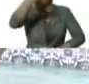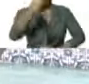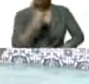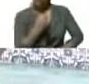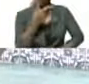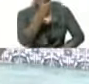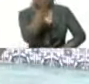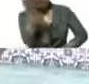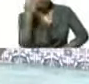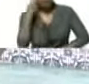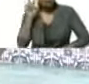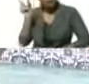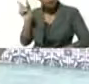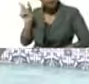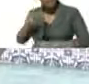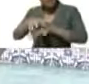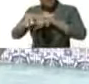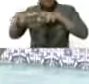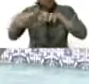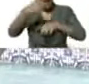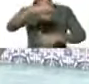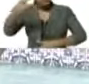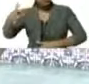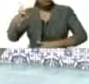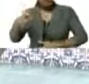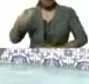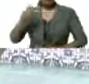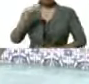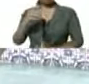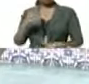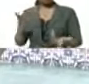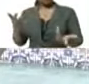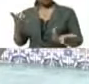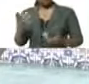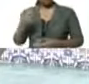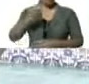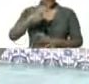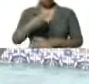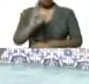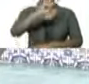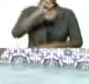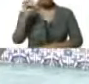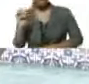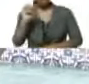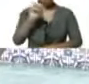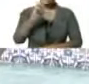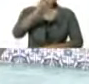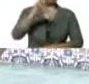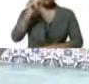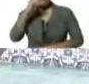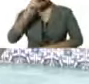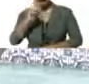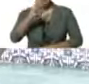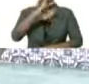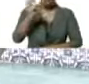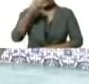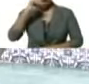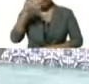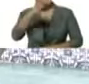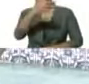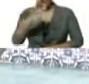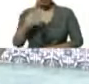se dan cuenta, la mayoría de los casos son personas entre 20, 30 y 40 años. Estas